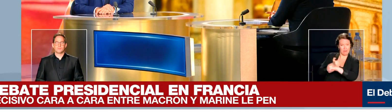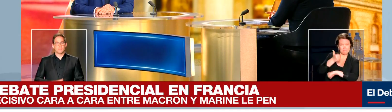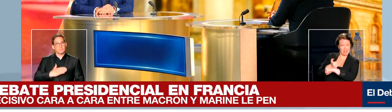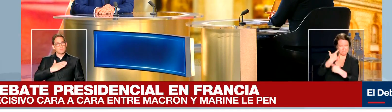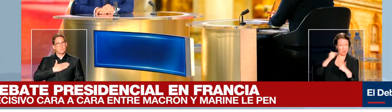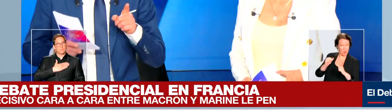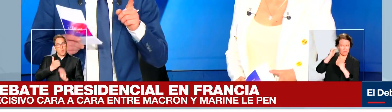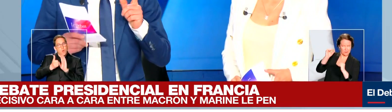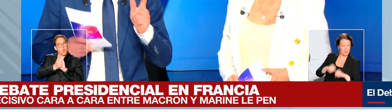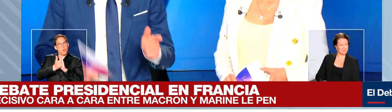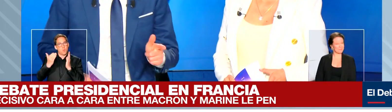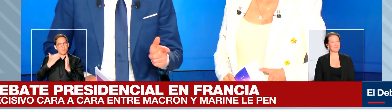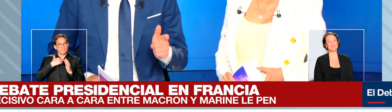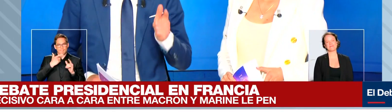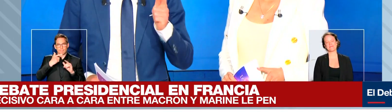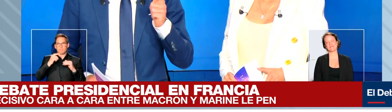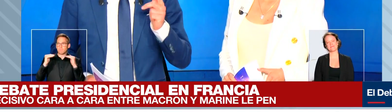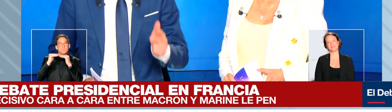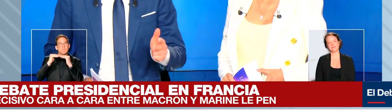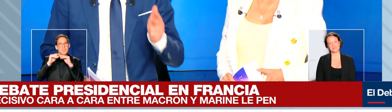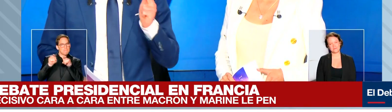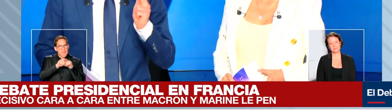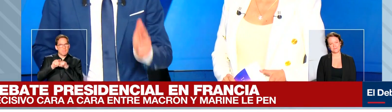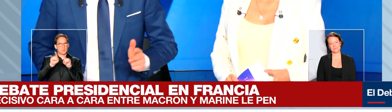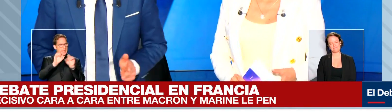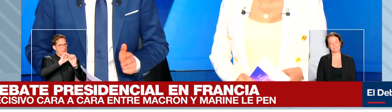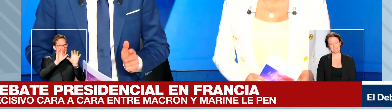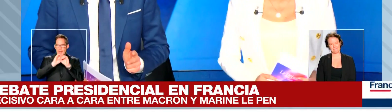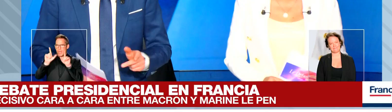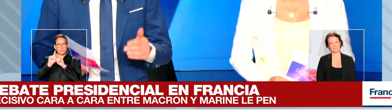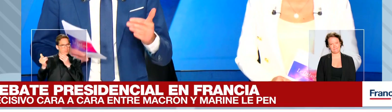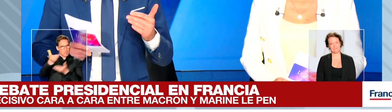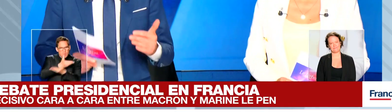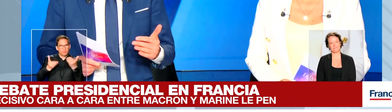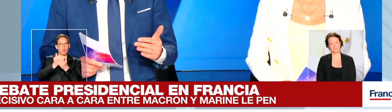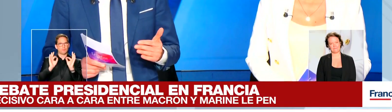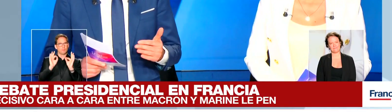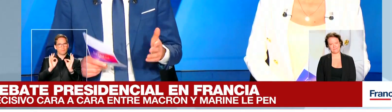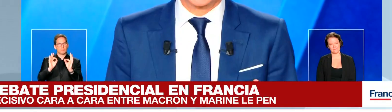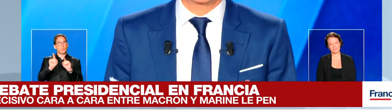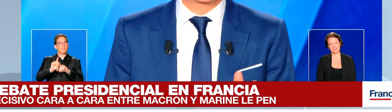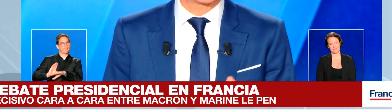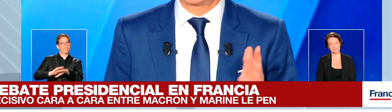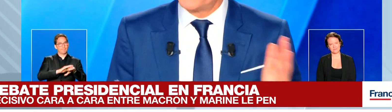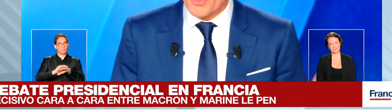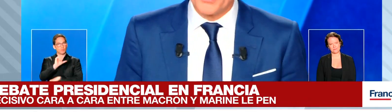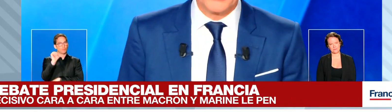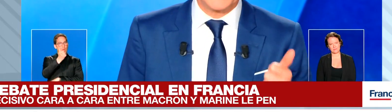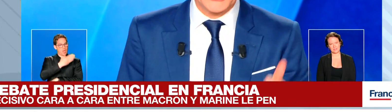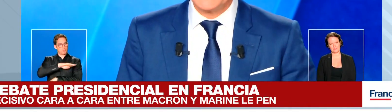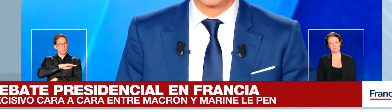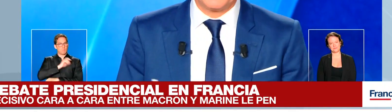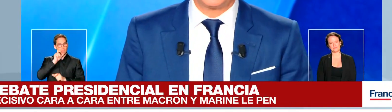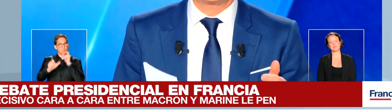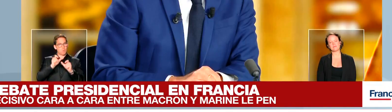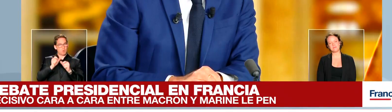Ustedes ven en la pantalla, son respetar la claridad, los buenos intercambios y cada uno